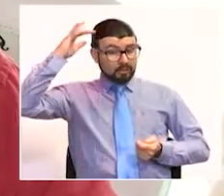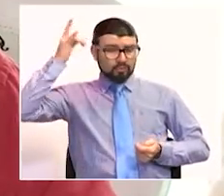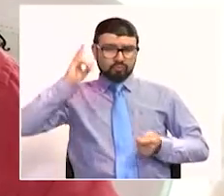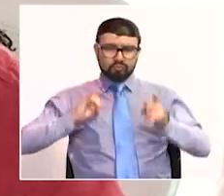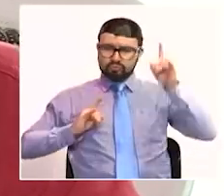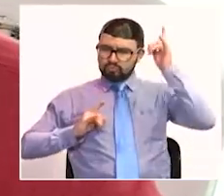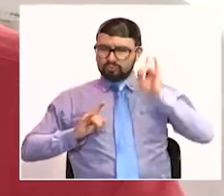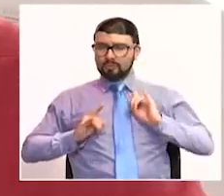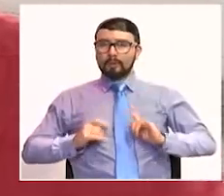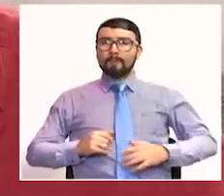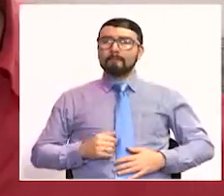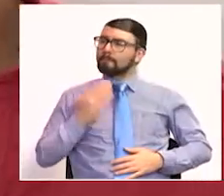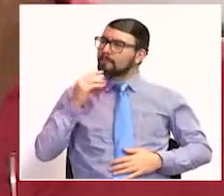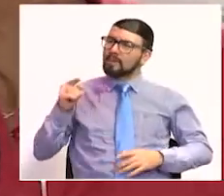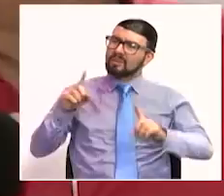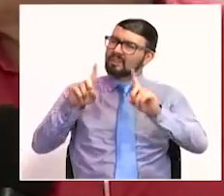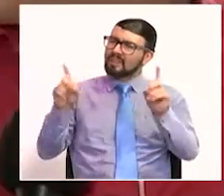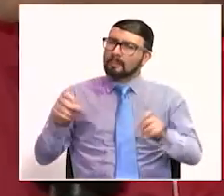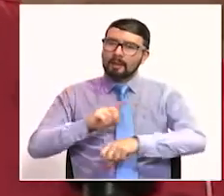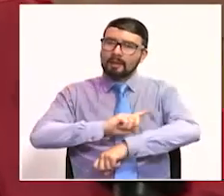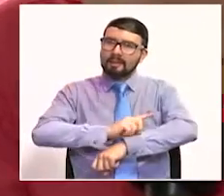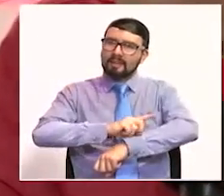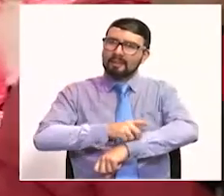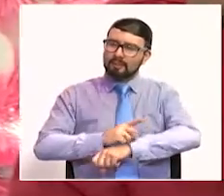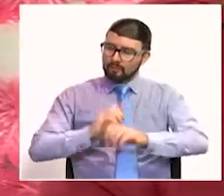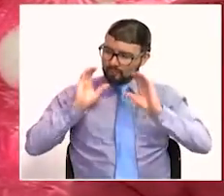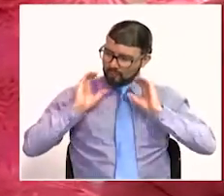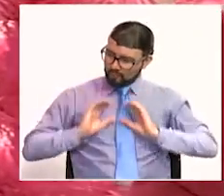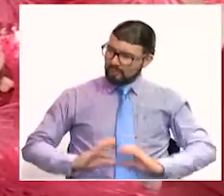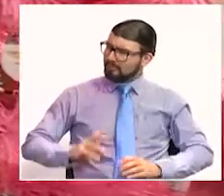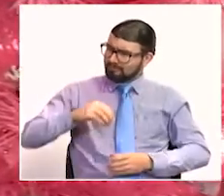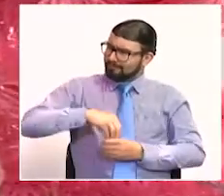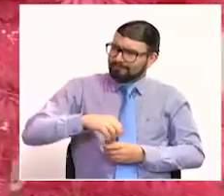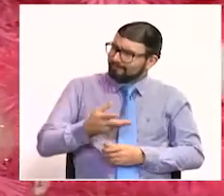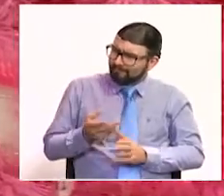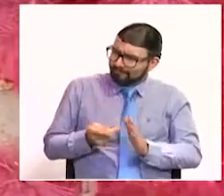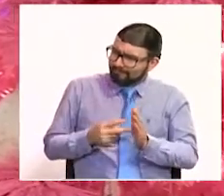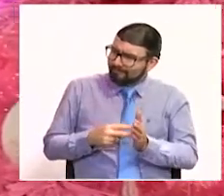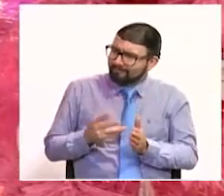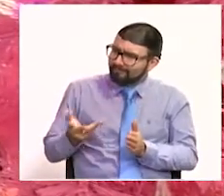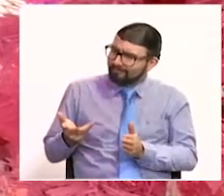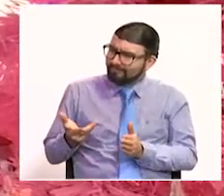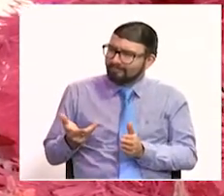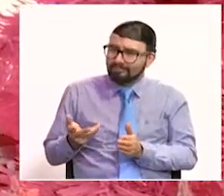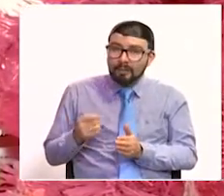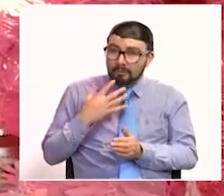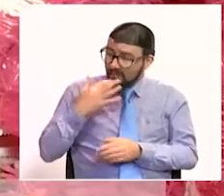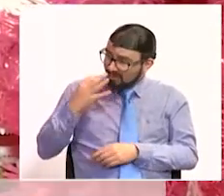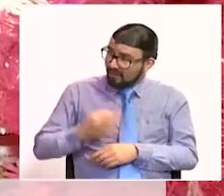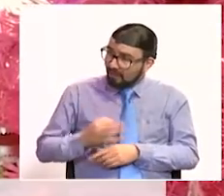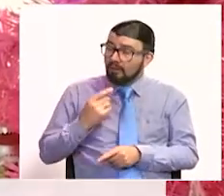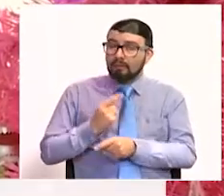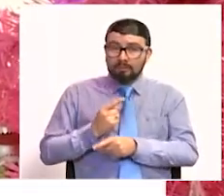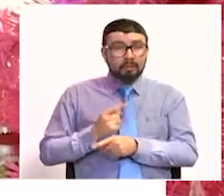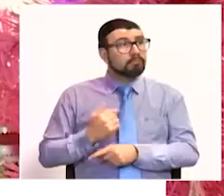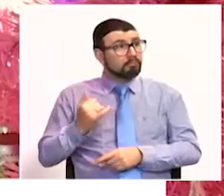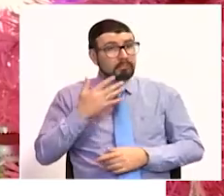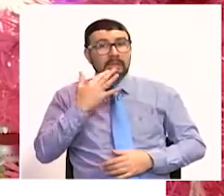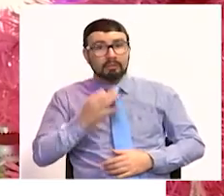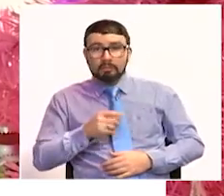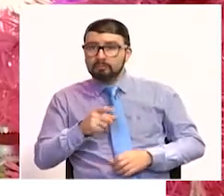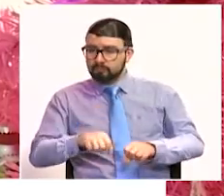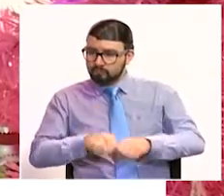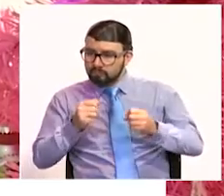algo que es el tema del reloj biológico, que muchas personas hablan de esto. ¿Esto entonces es real? ¿Esto realmente se puede ver